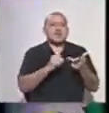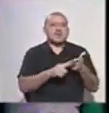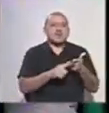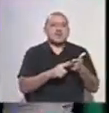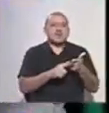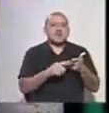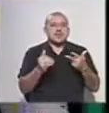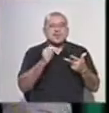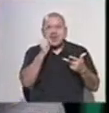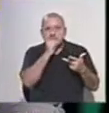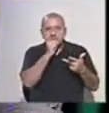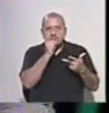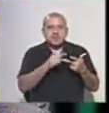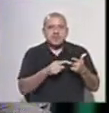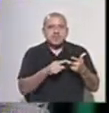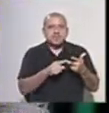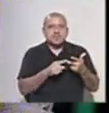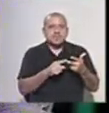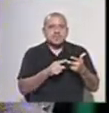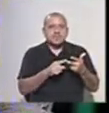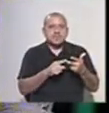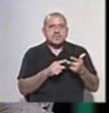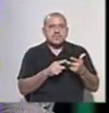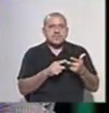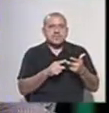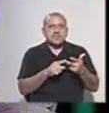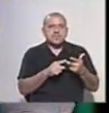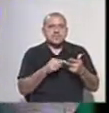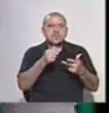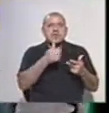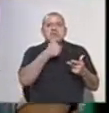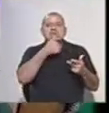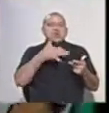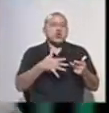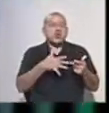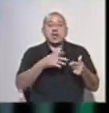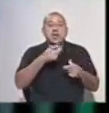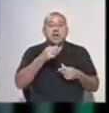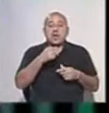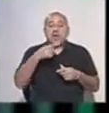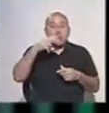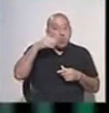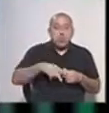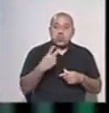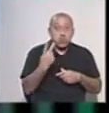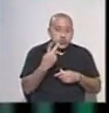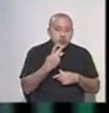las canciones. Y una historia en común que es real, que es verdad, que la vivimos